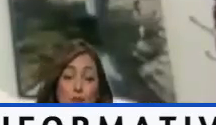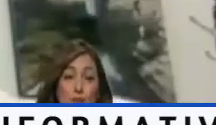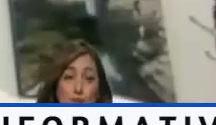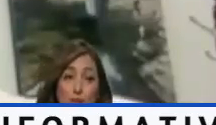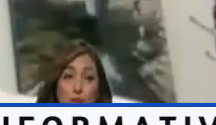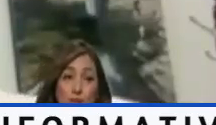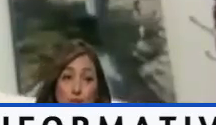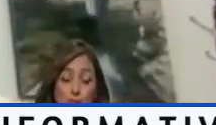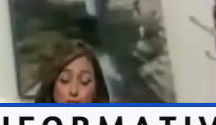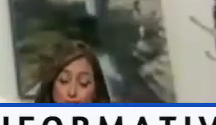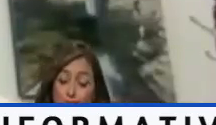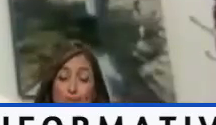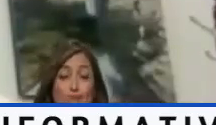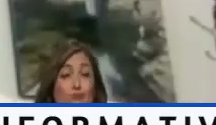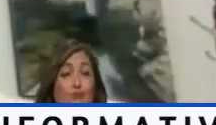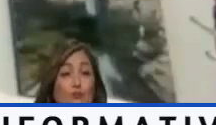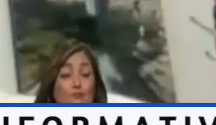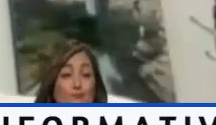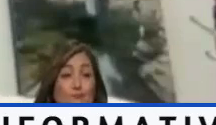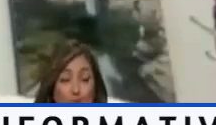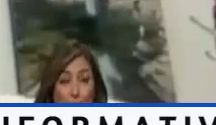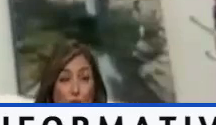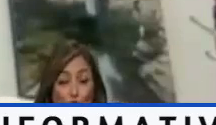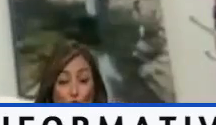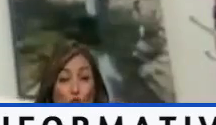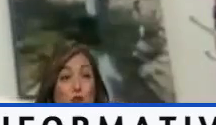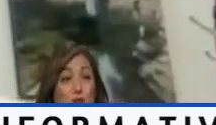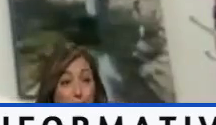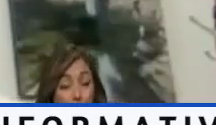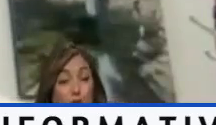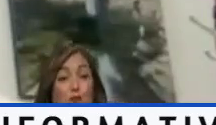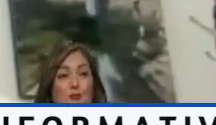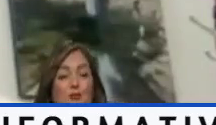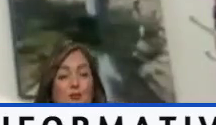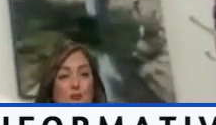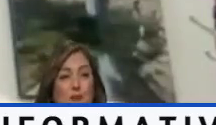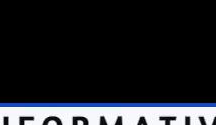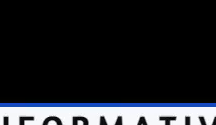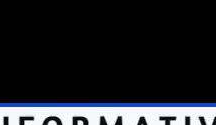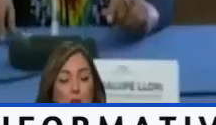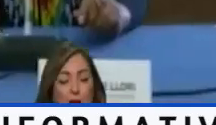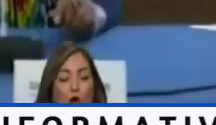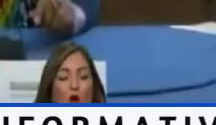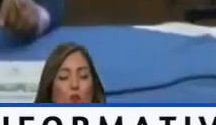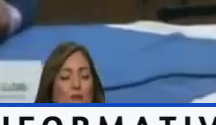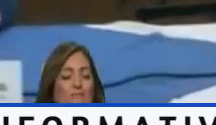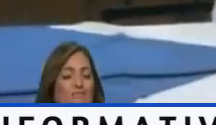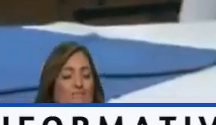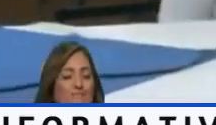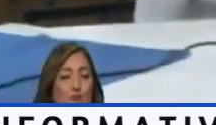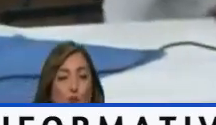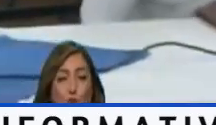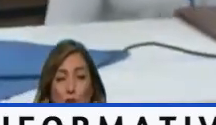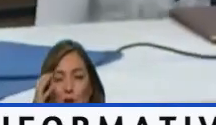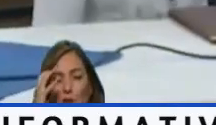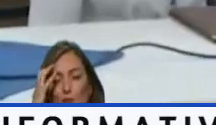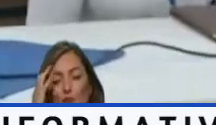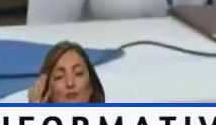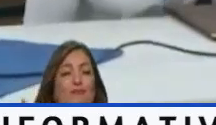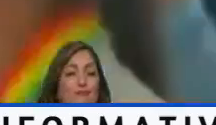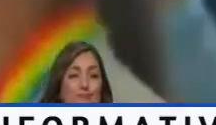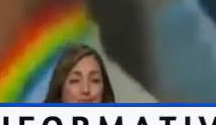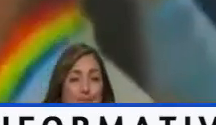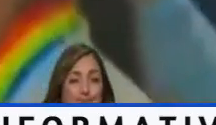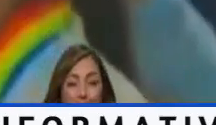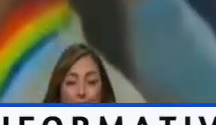alertar e investigar las justificaciones para esta adquisición. Otro tema que ha generado preocupación tiene que